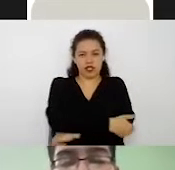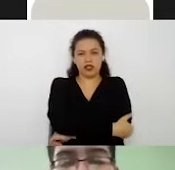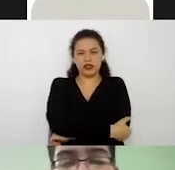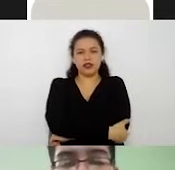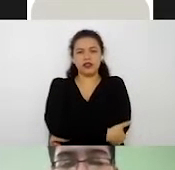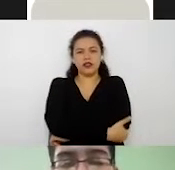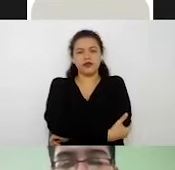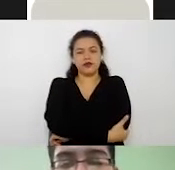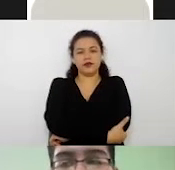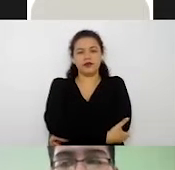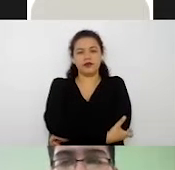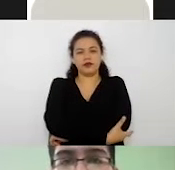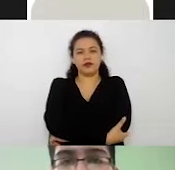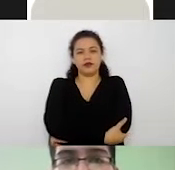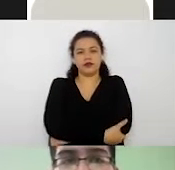haya como